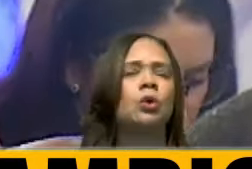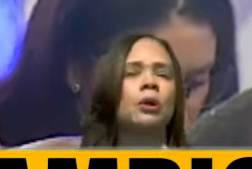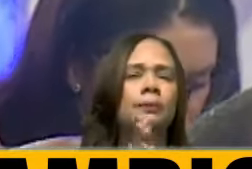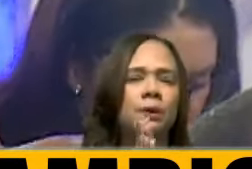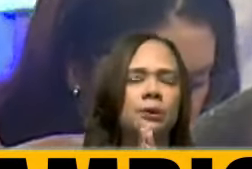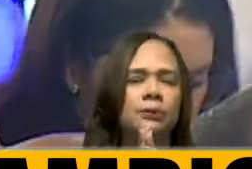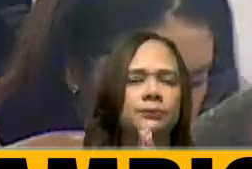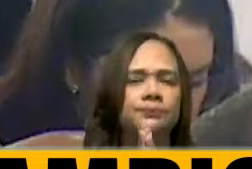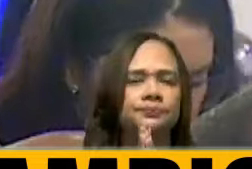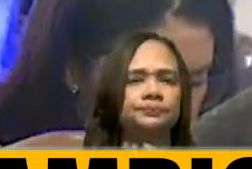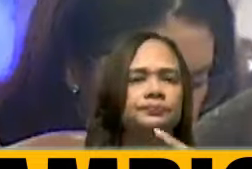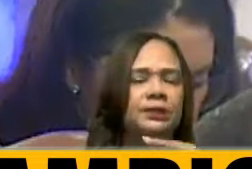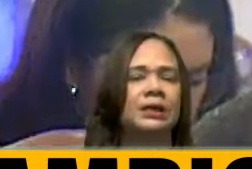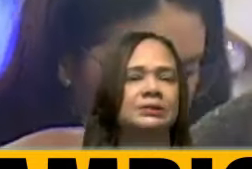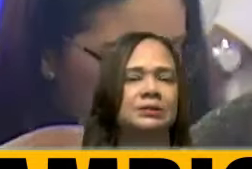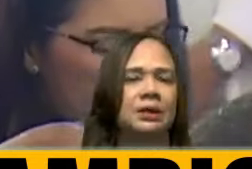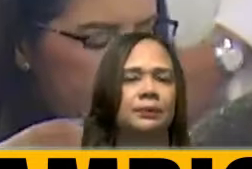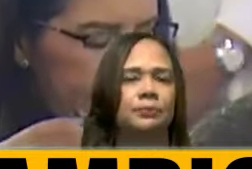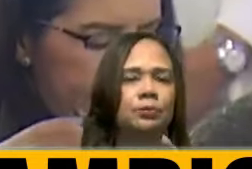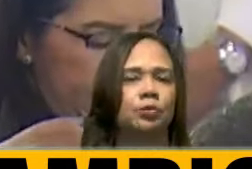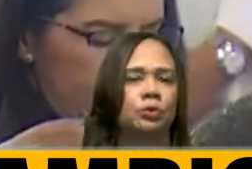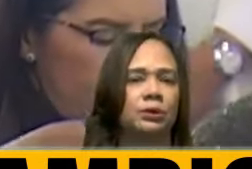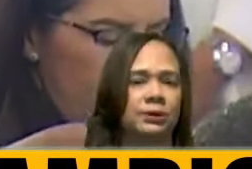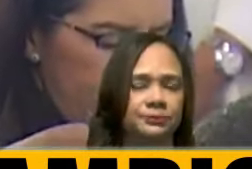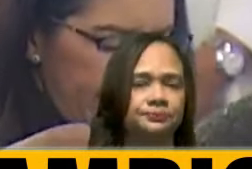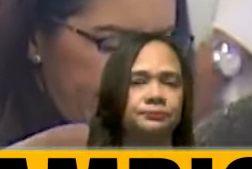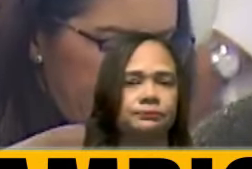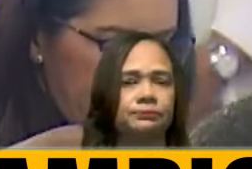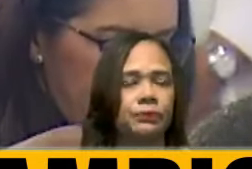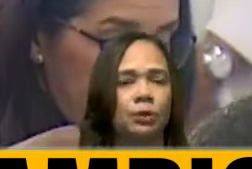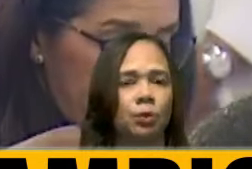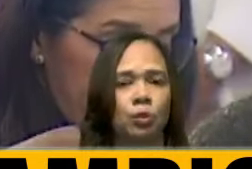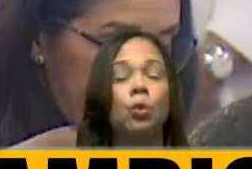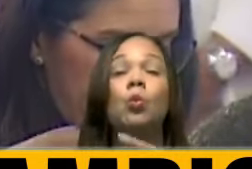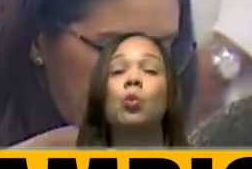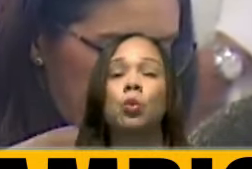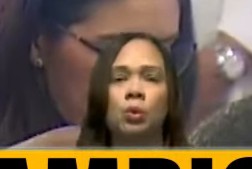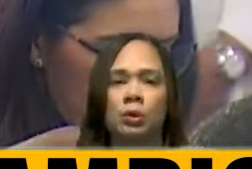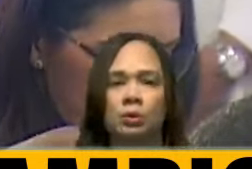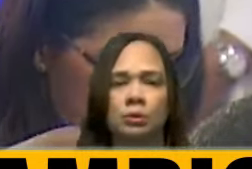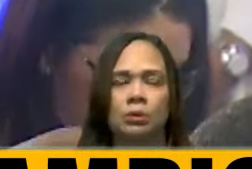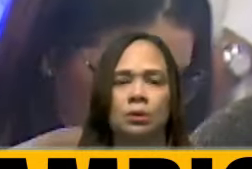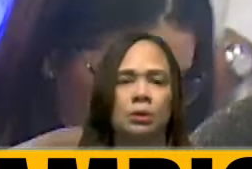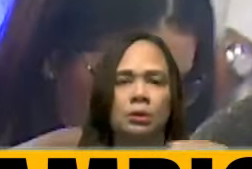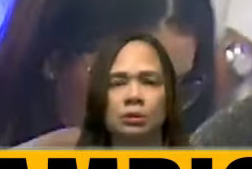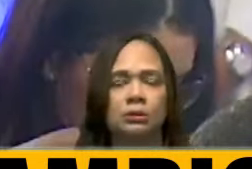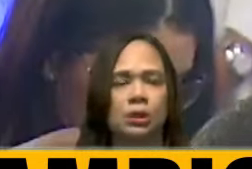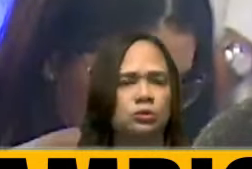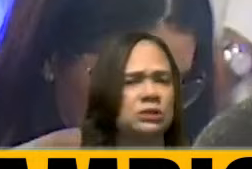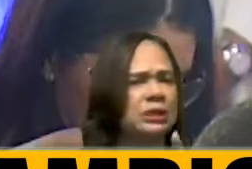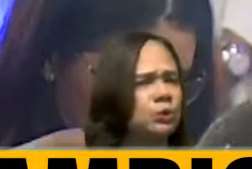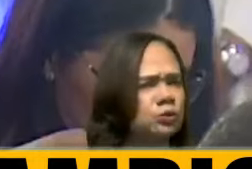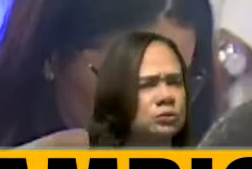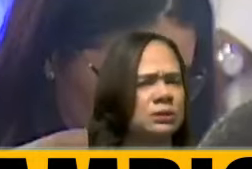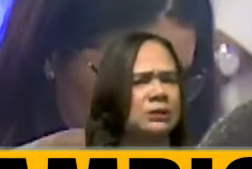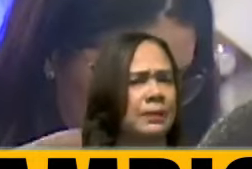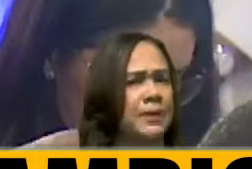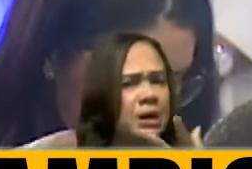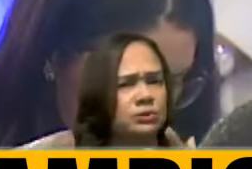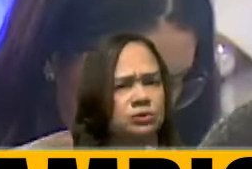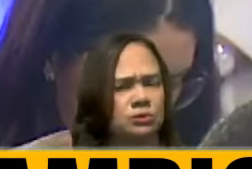digo lo que le dijo escapula a Julio César cuídese de los idus de marzo por qué